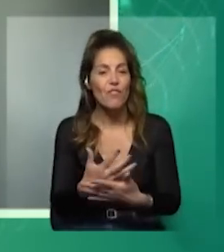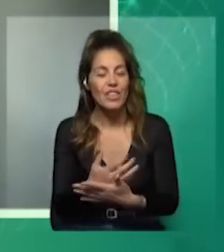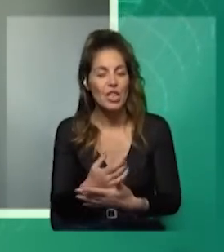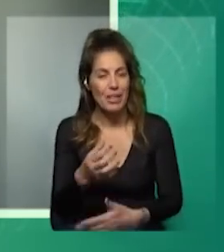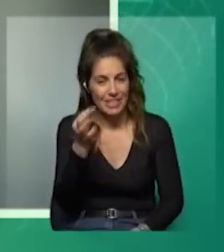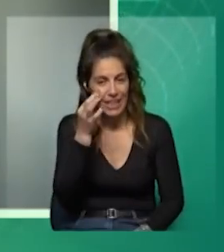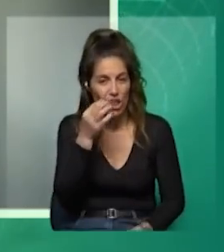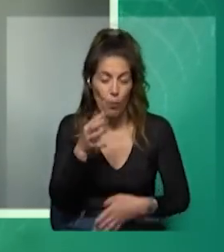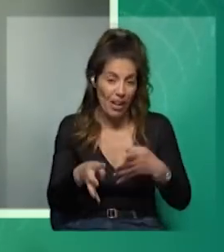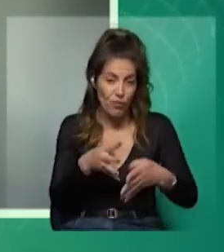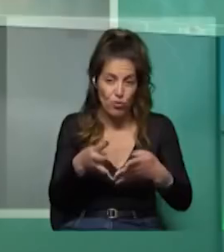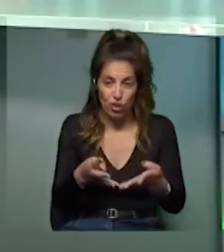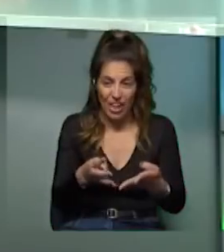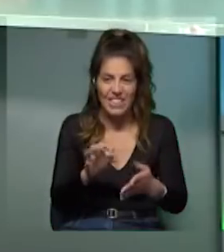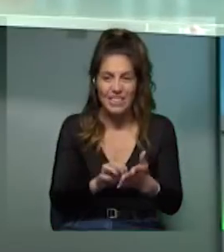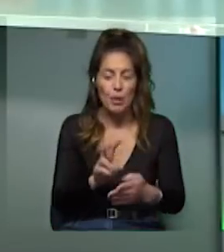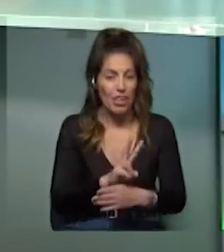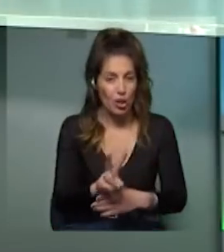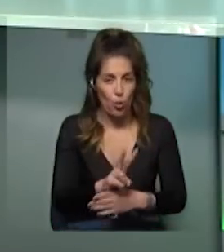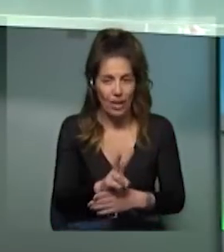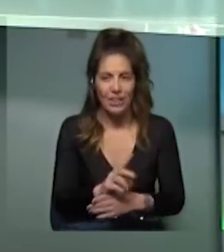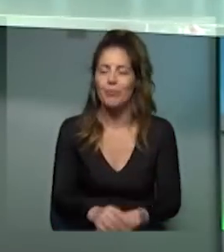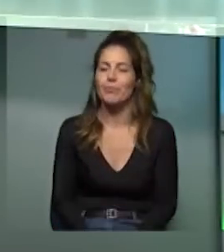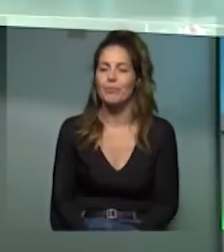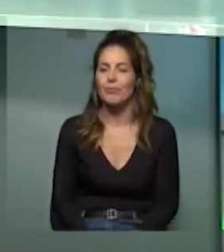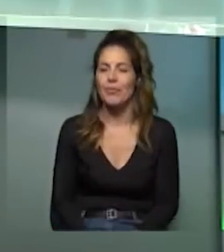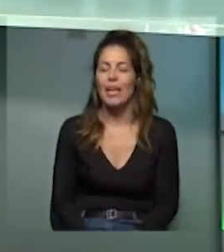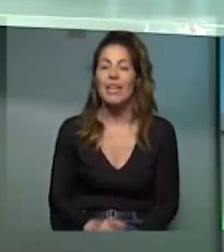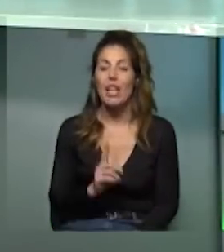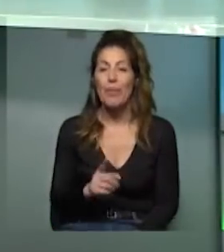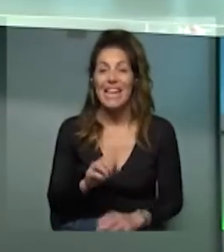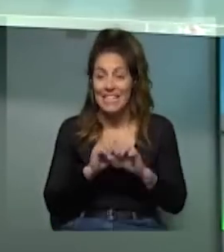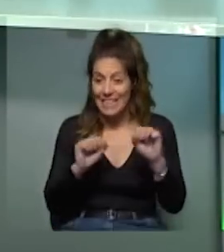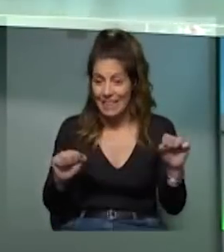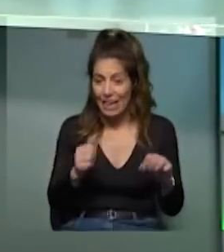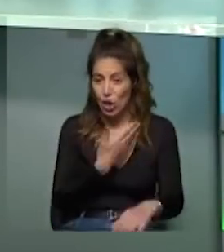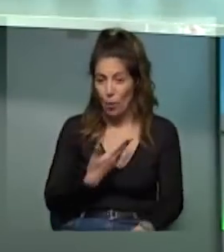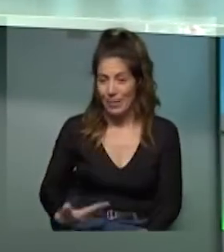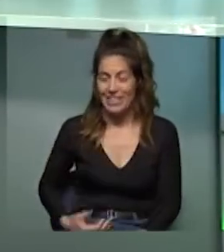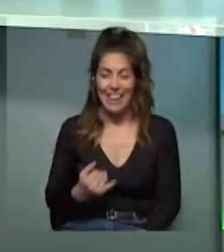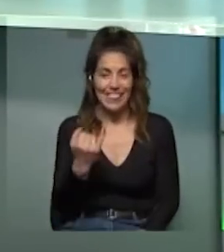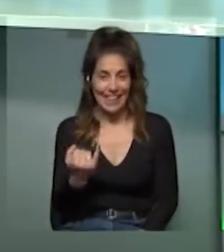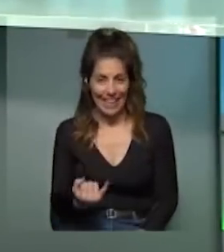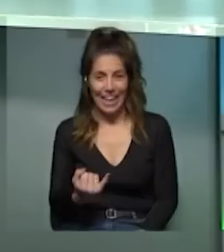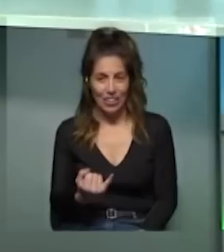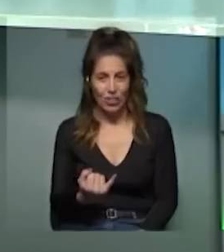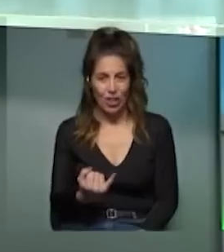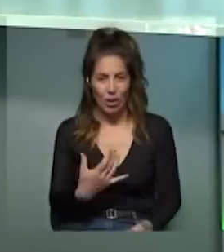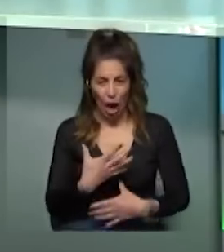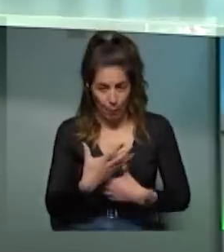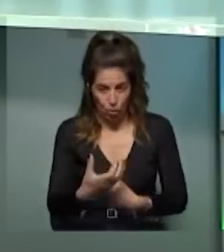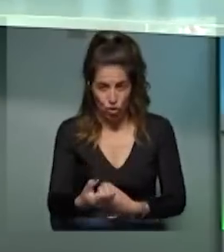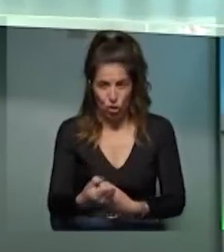sistemas de guardia y por su parte josema el secretario de Presidencia Álvaro Delgado apó